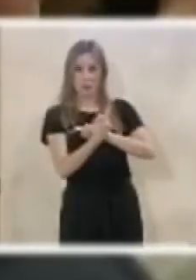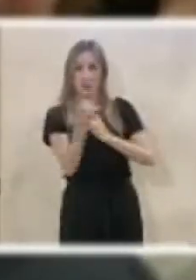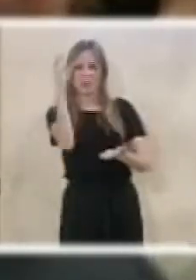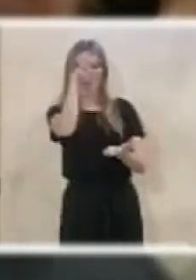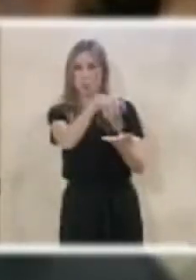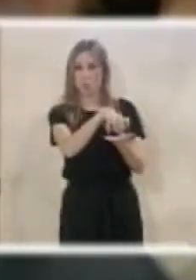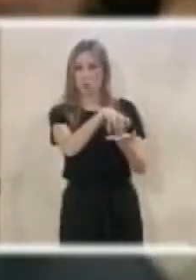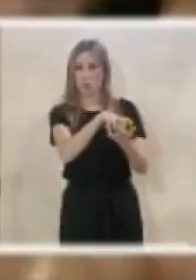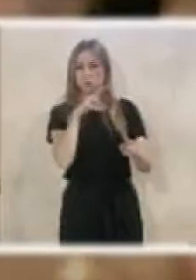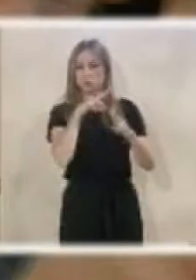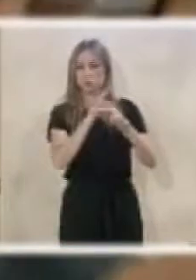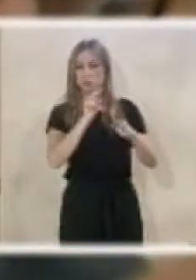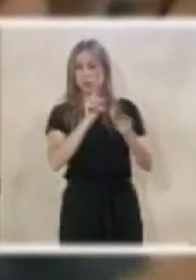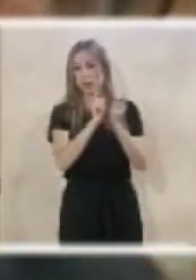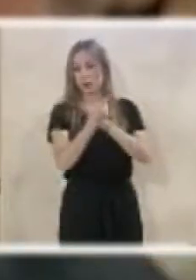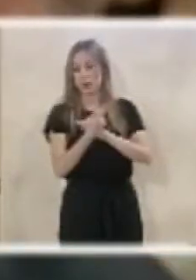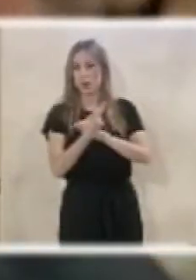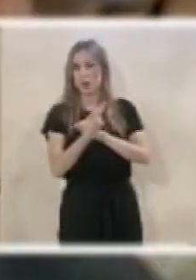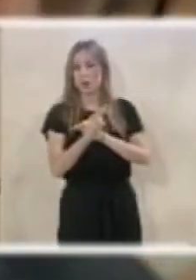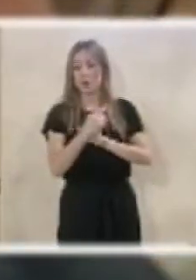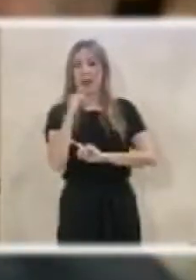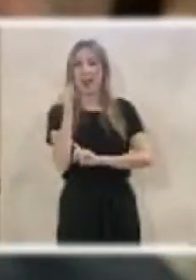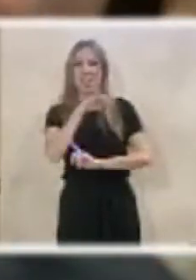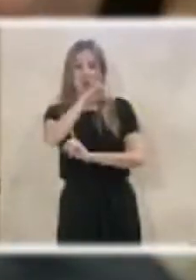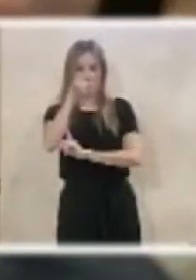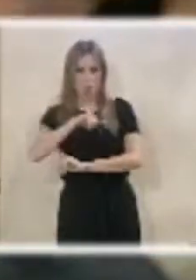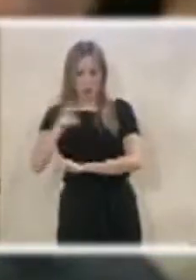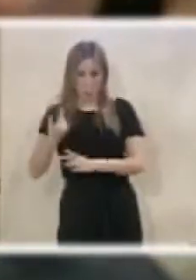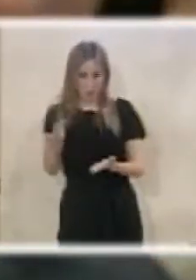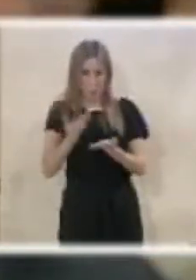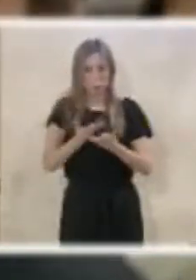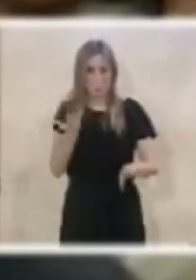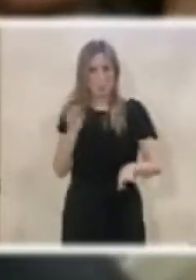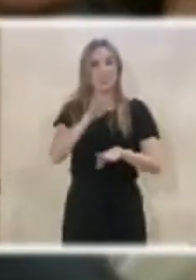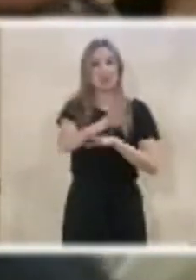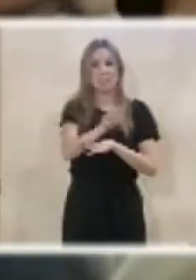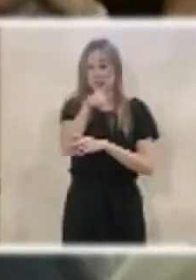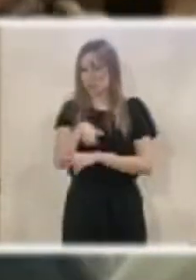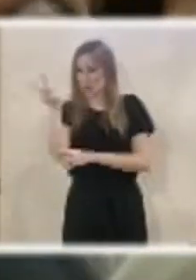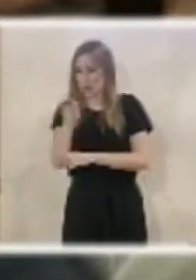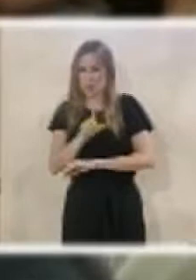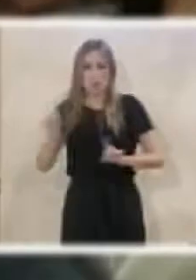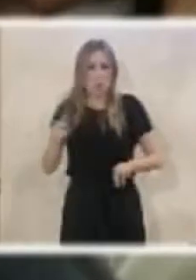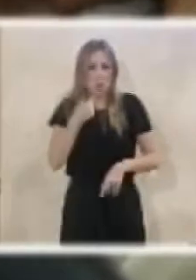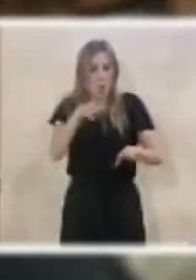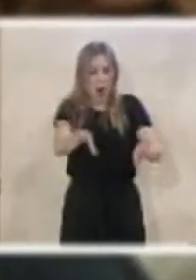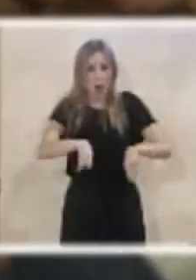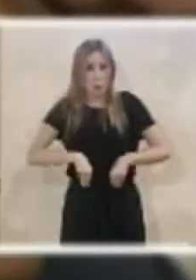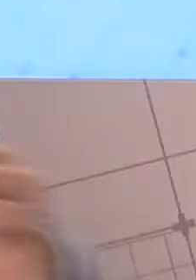pabellón distrito y que pasase a denominarse Pabellón Jairo Ruiz, que lo íbamos a presentar, y esto es lo que hemos traído aquí. Nosotros no nos hemos apropiado